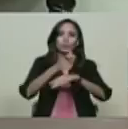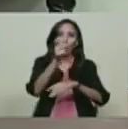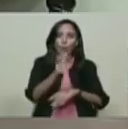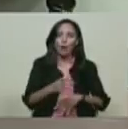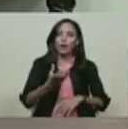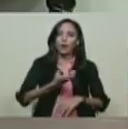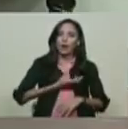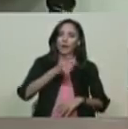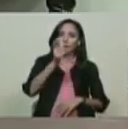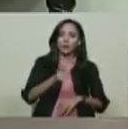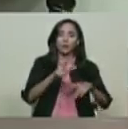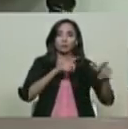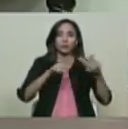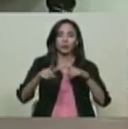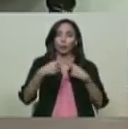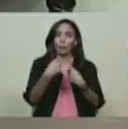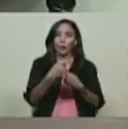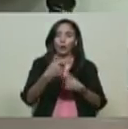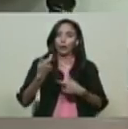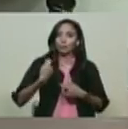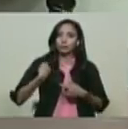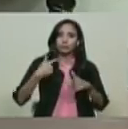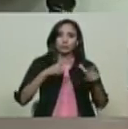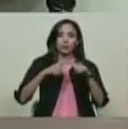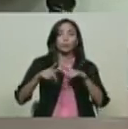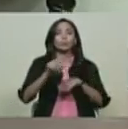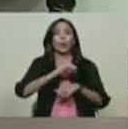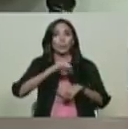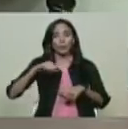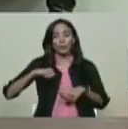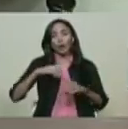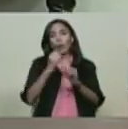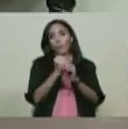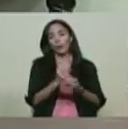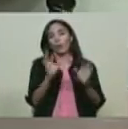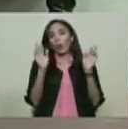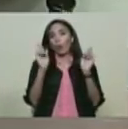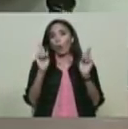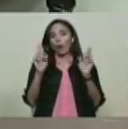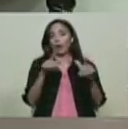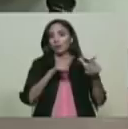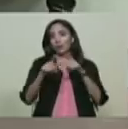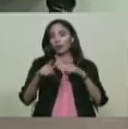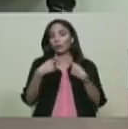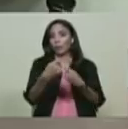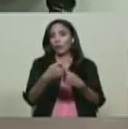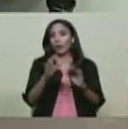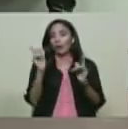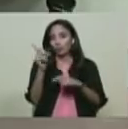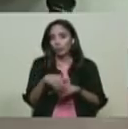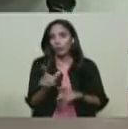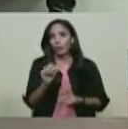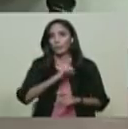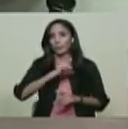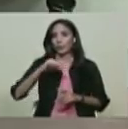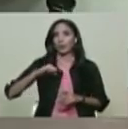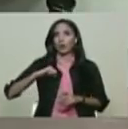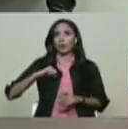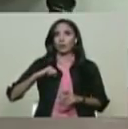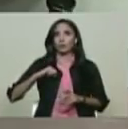gobernaciones y alcaldías. Y espero que en todo el sector privado ya, de manera automática, arrancando el